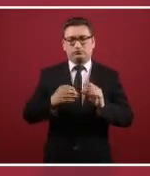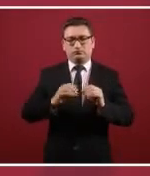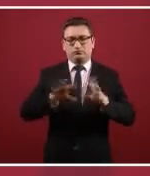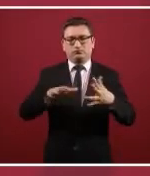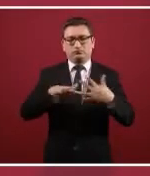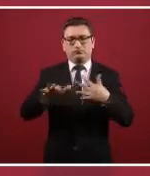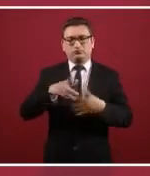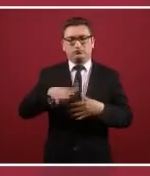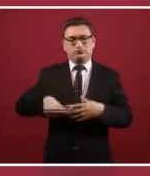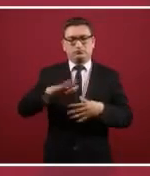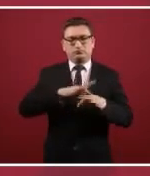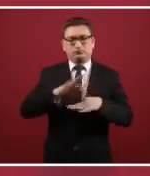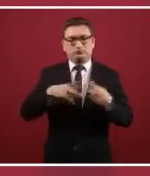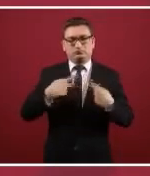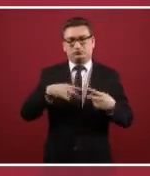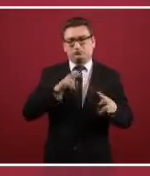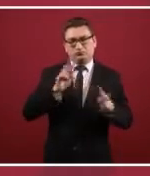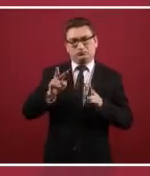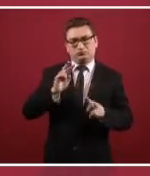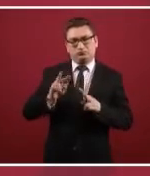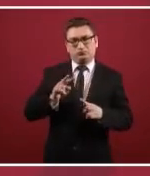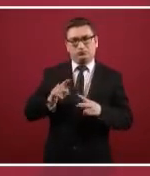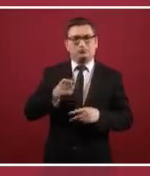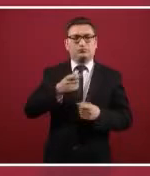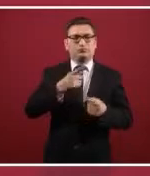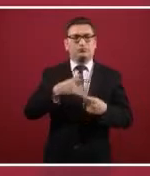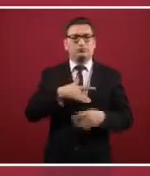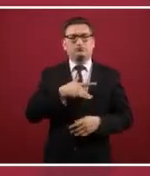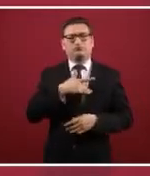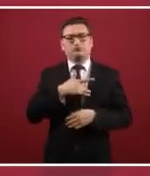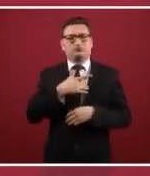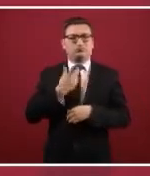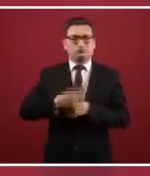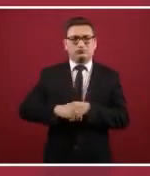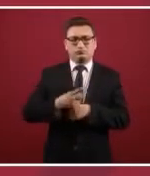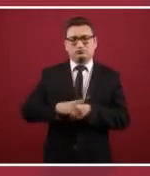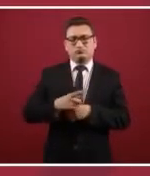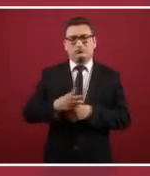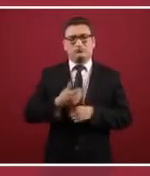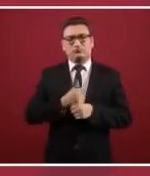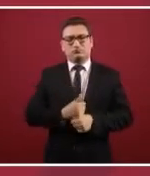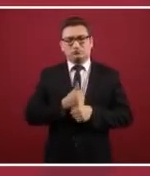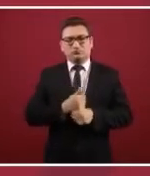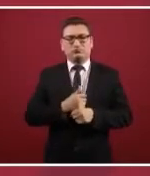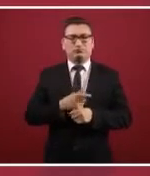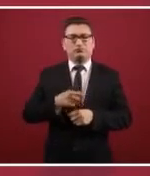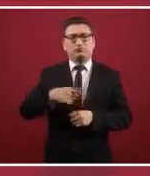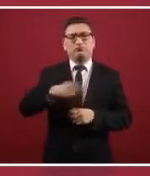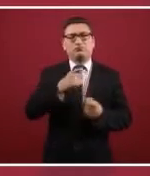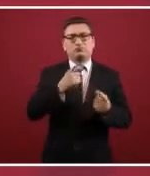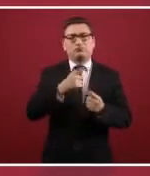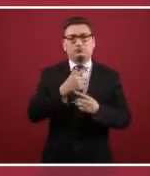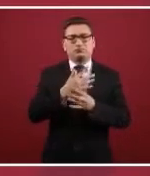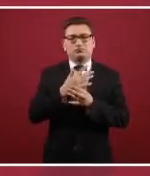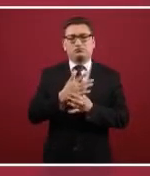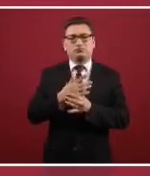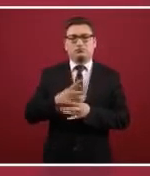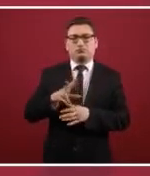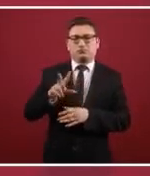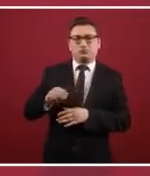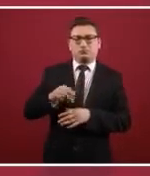Y los que se sientan afectados, pues van a decir que es una represalia, pues tienen todo el